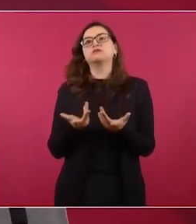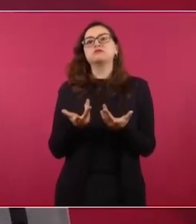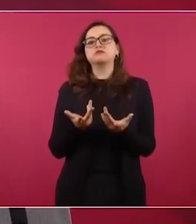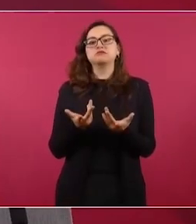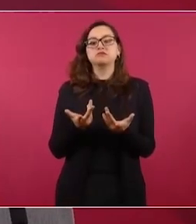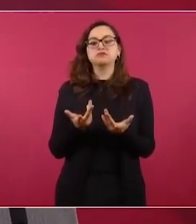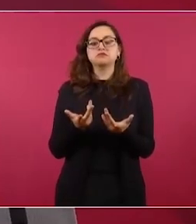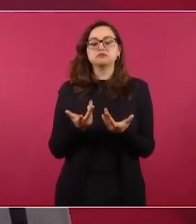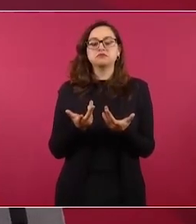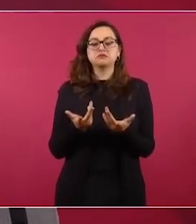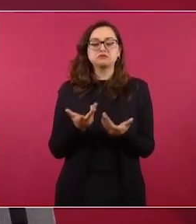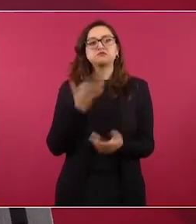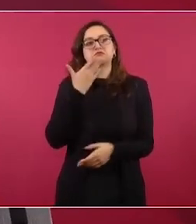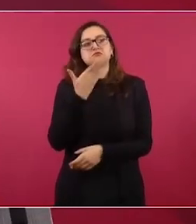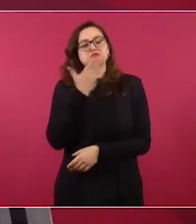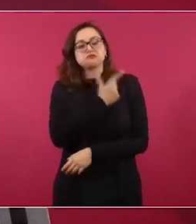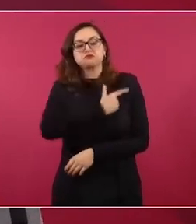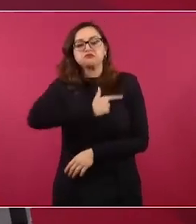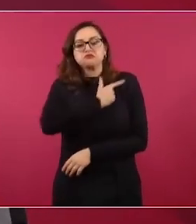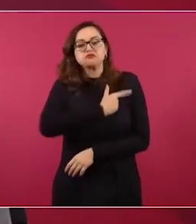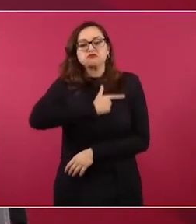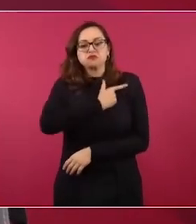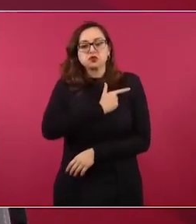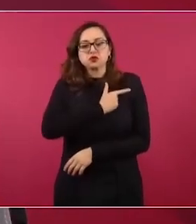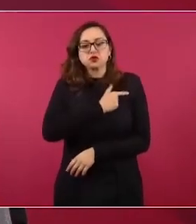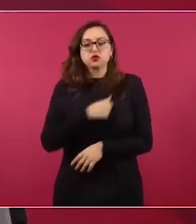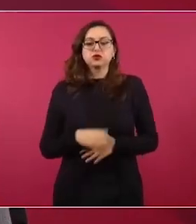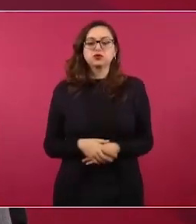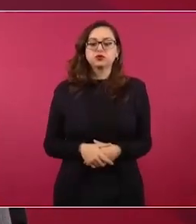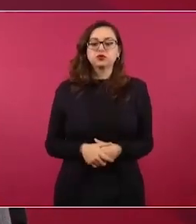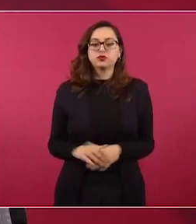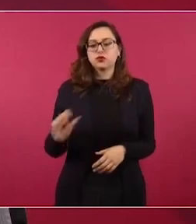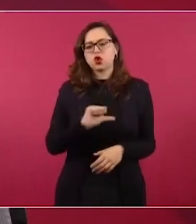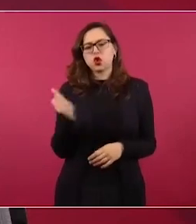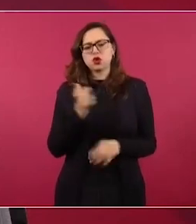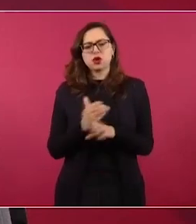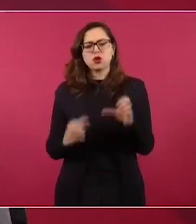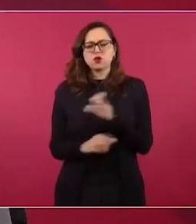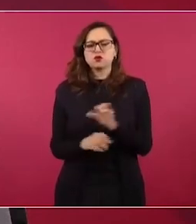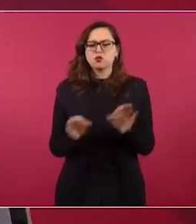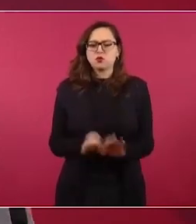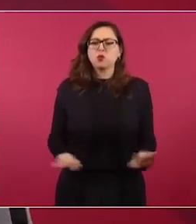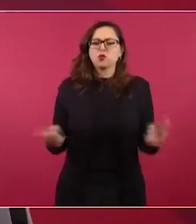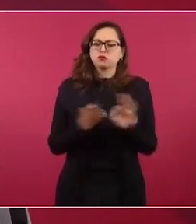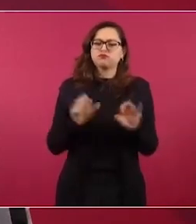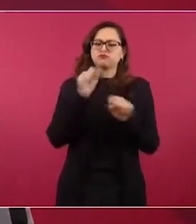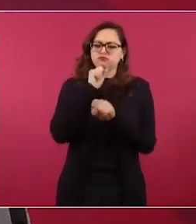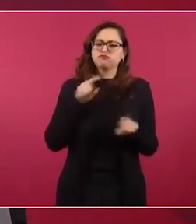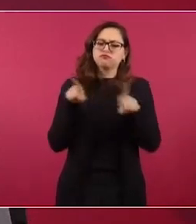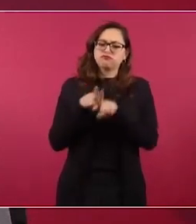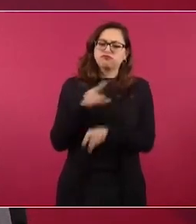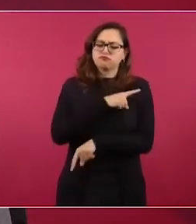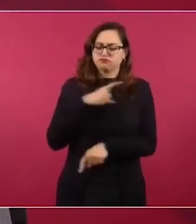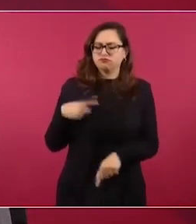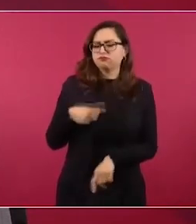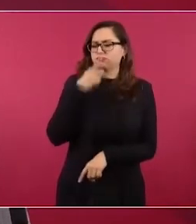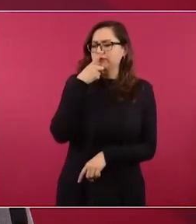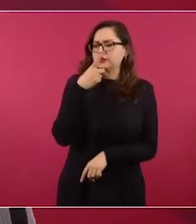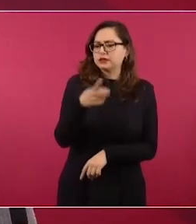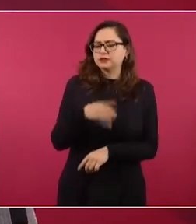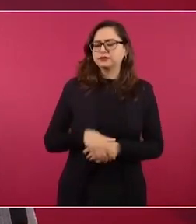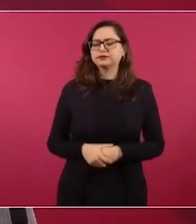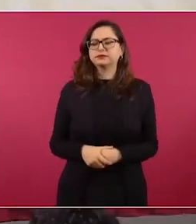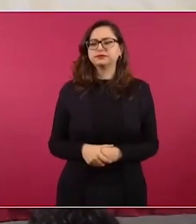Y hay algo también que lo debo de comentar, porque ayuda a todos.